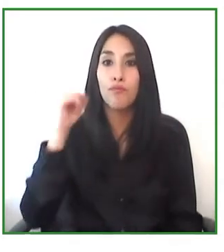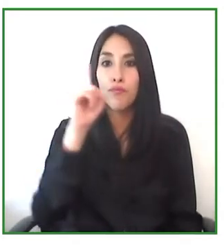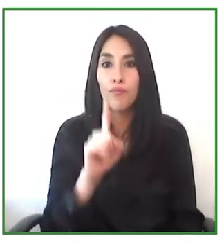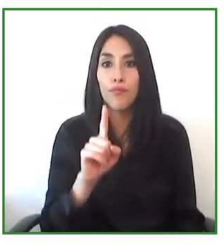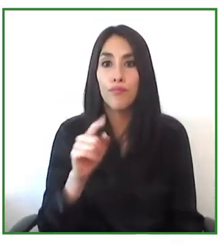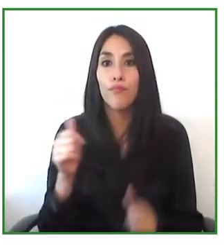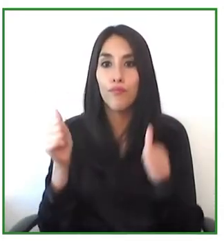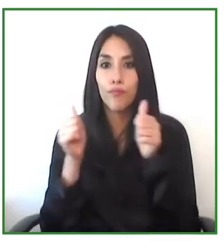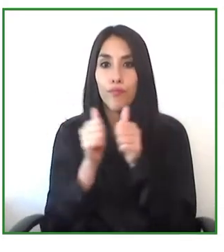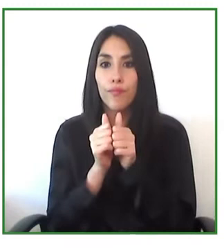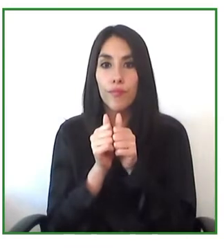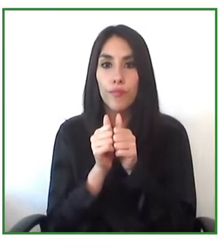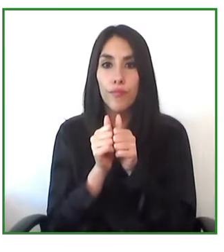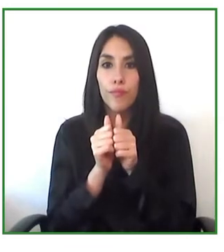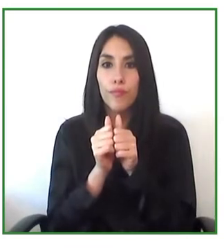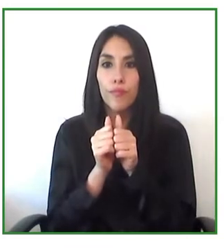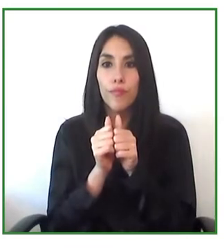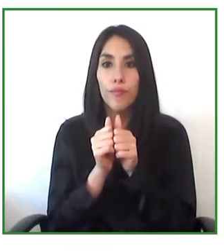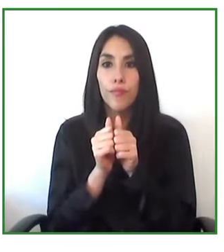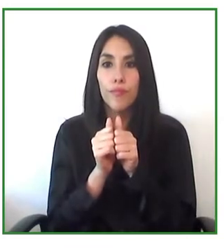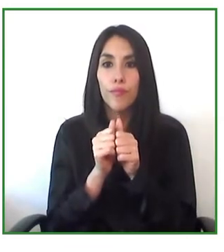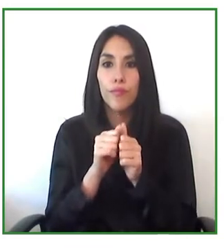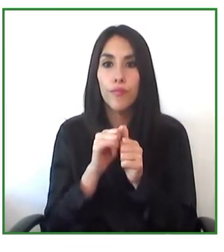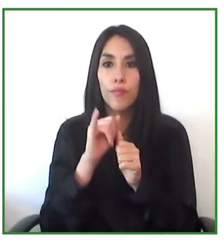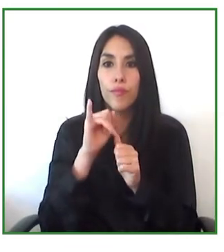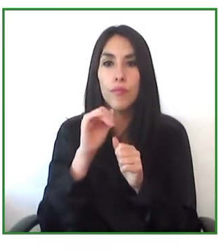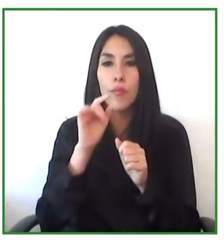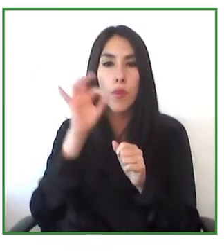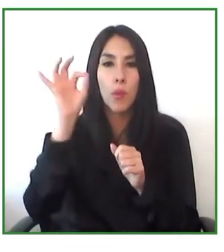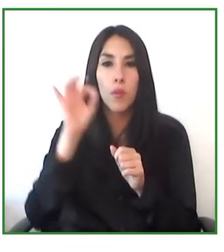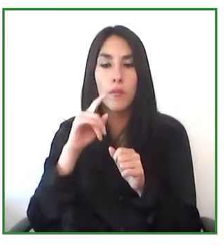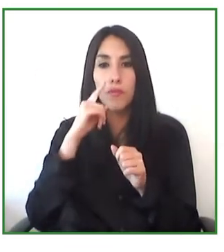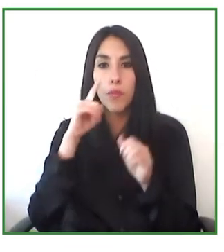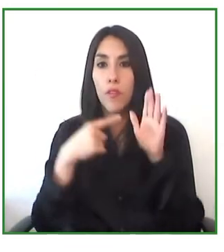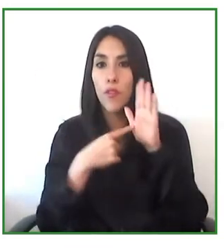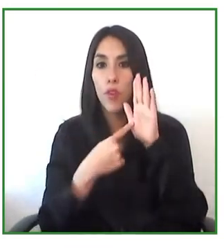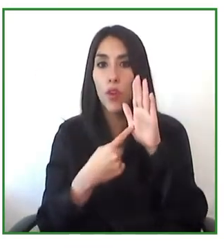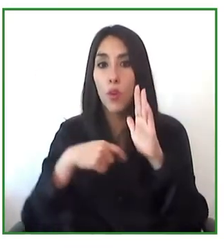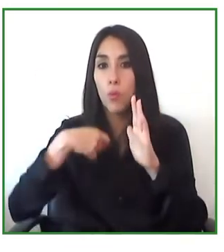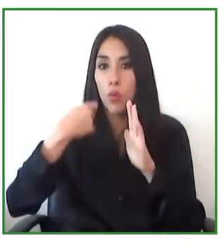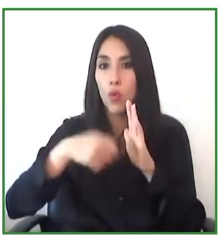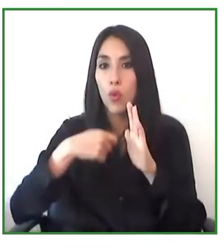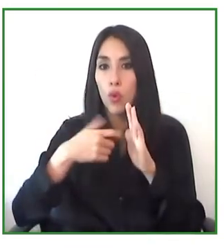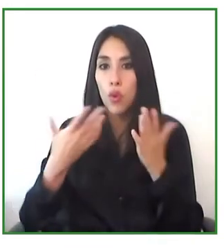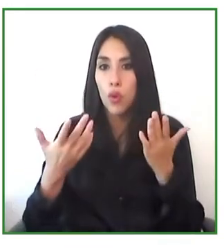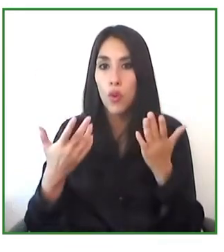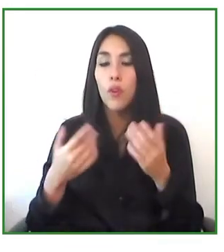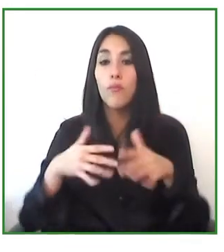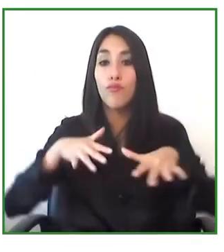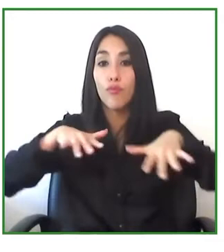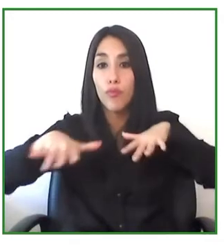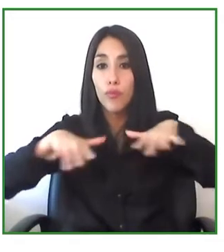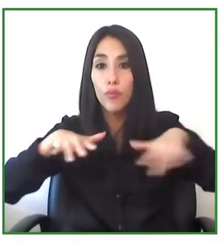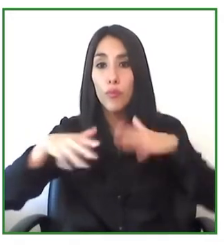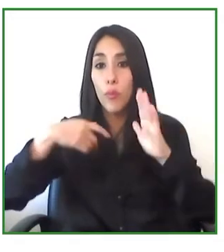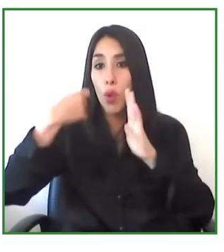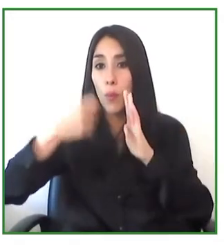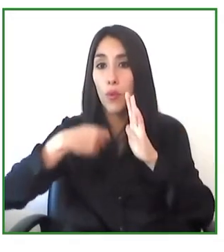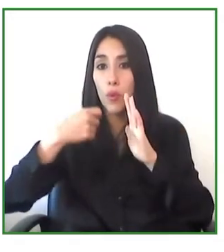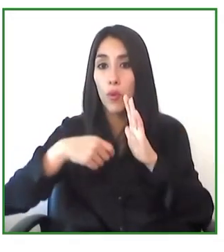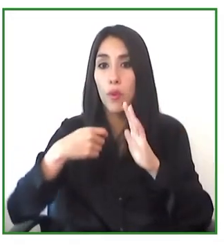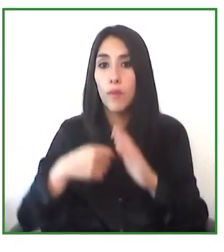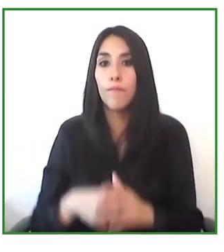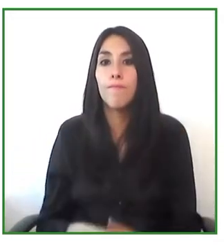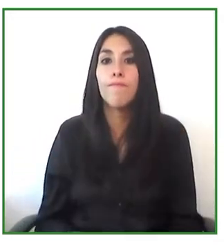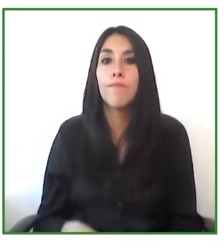impacto con el proyecto. Paloma es coordinadora de Proyecto 3D de la Fundación 11. Muchas gracias, Ingrid. Bueno, no sabéis la ilusión